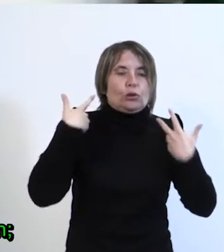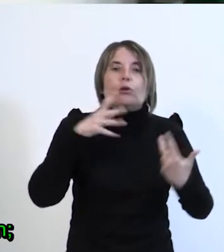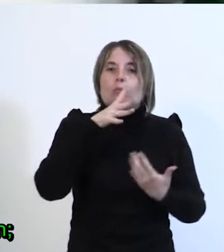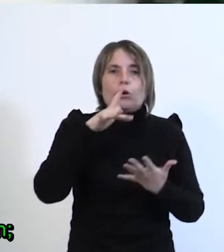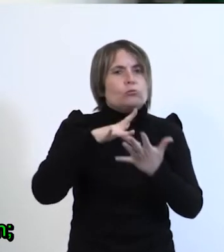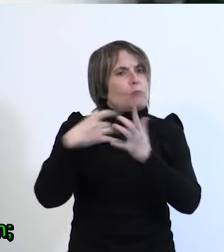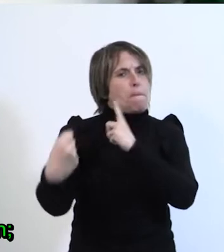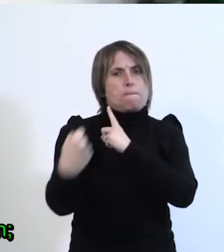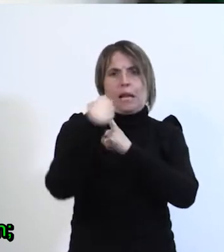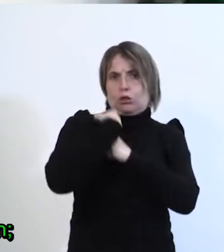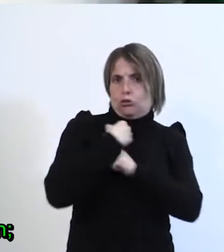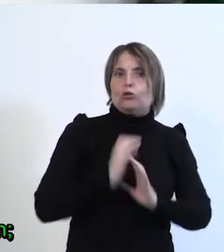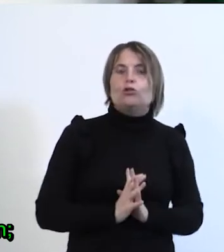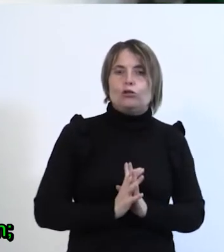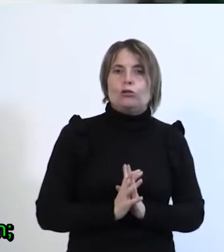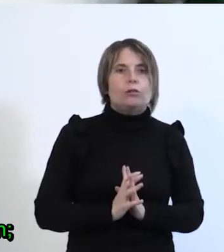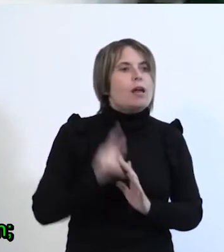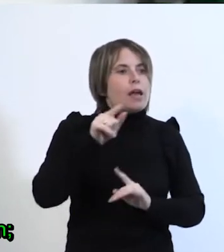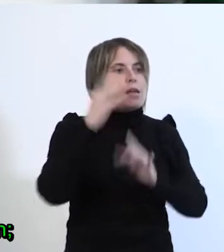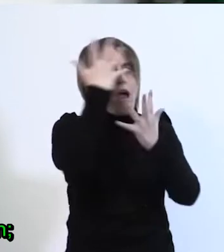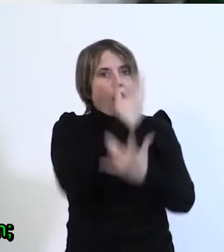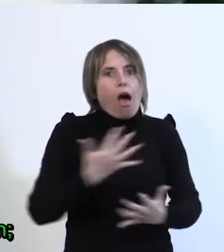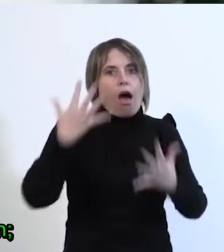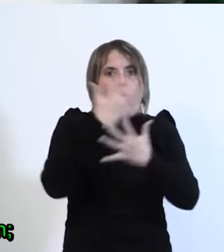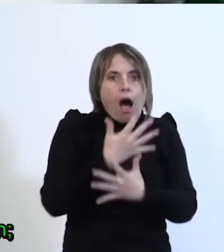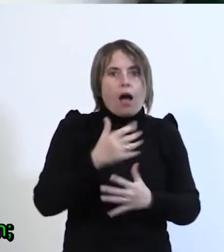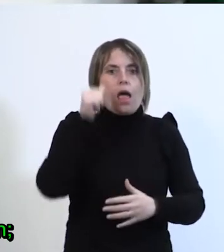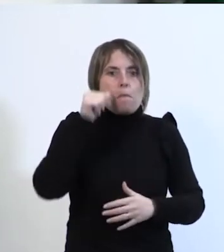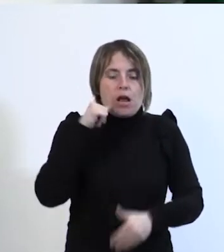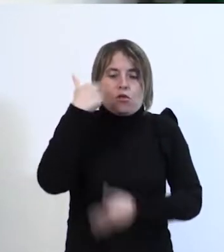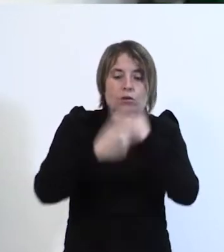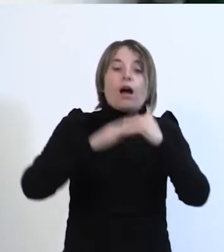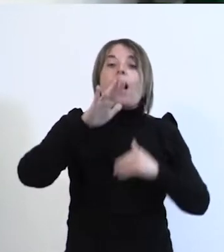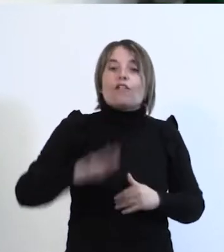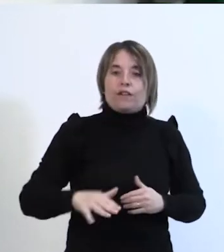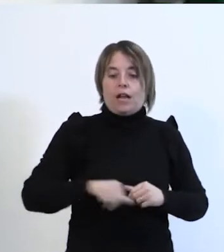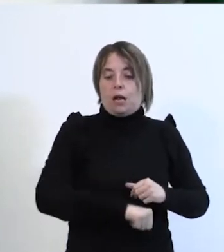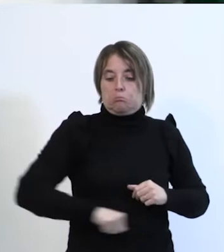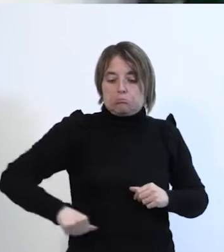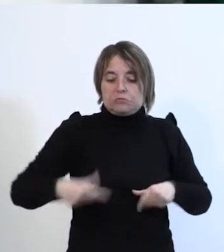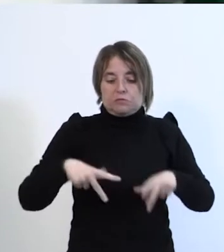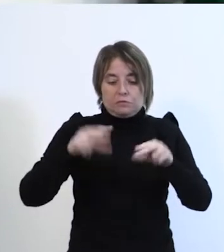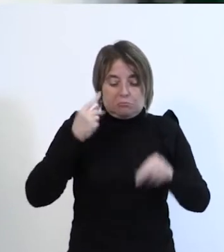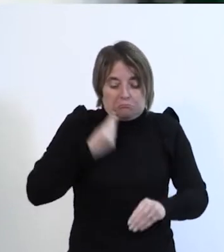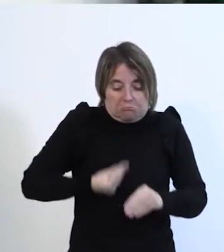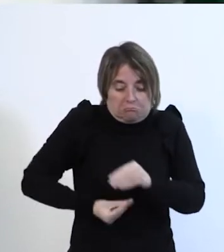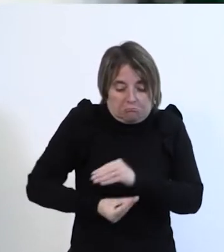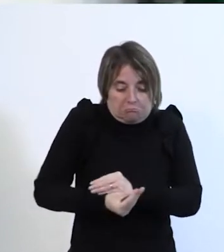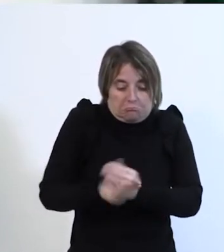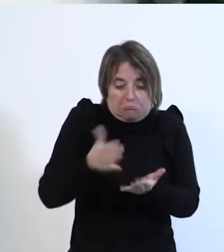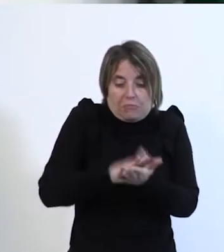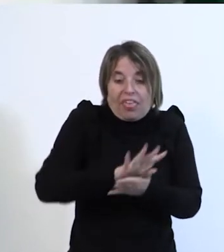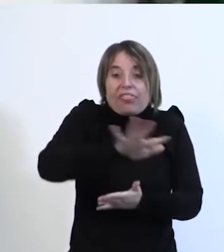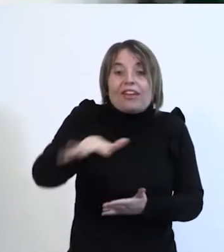una mucha presión para que desistiera de su petición. Al final se lo realizan. La criatura que